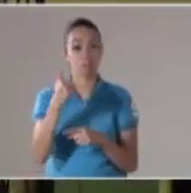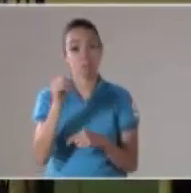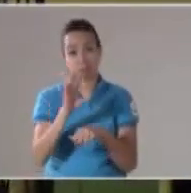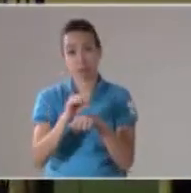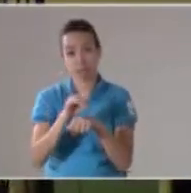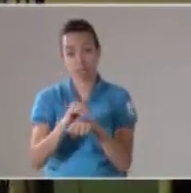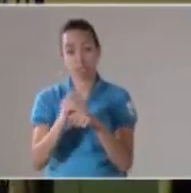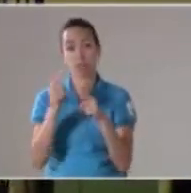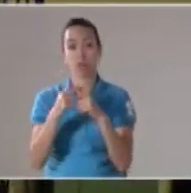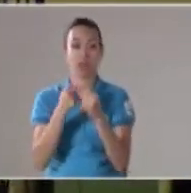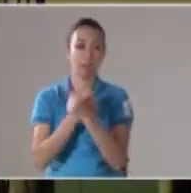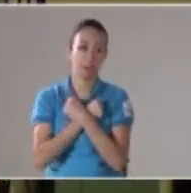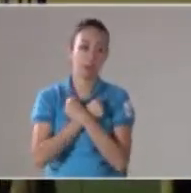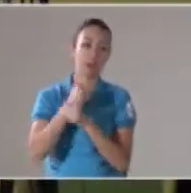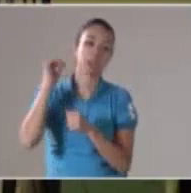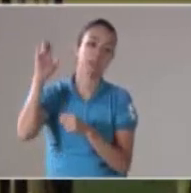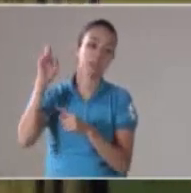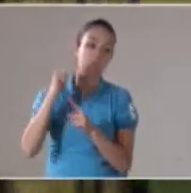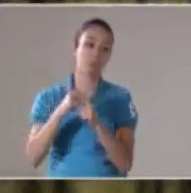nombre.